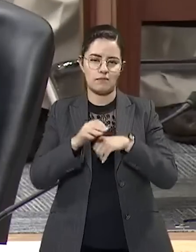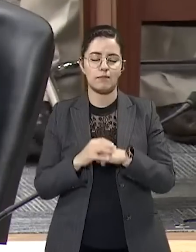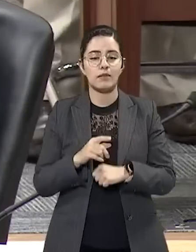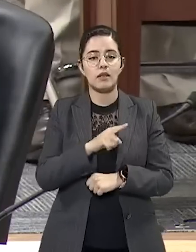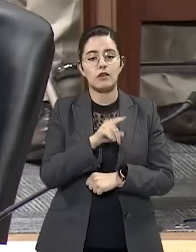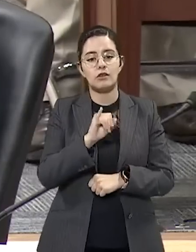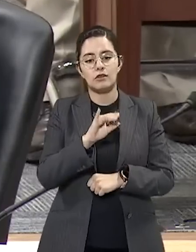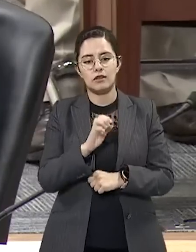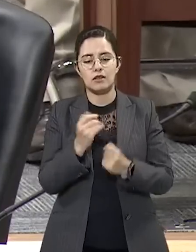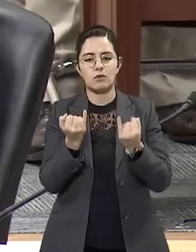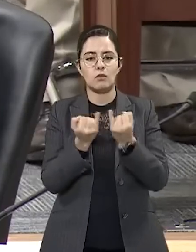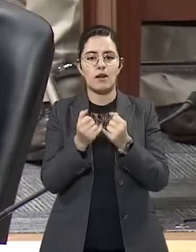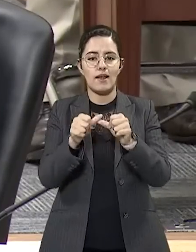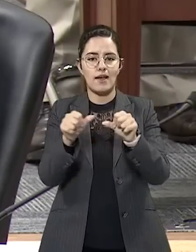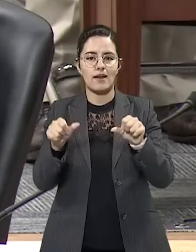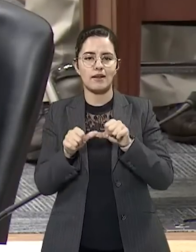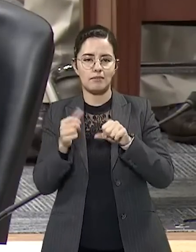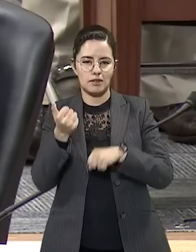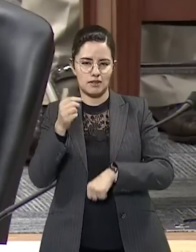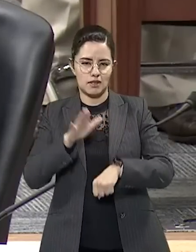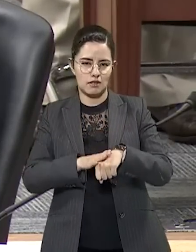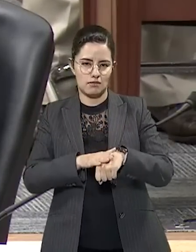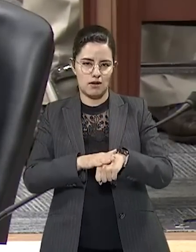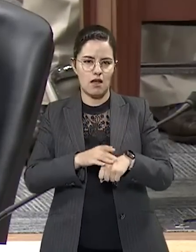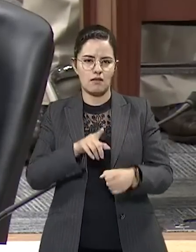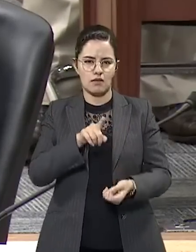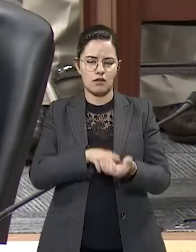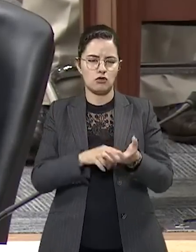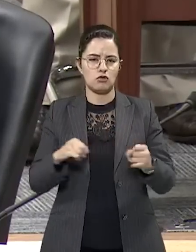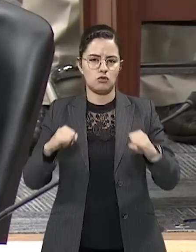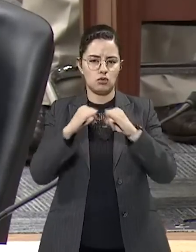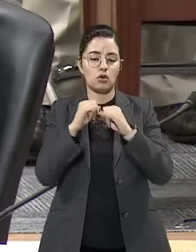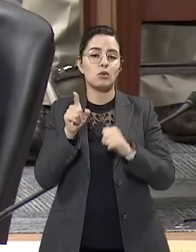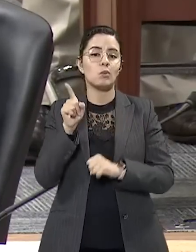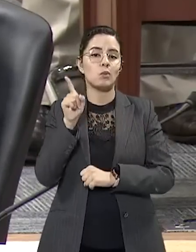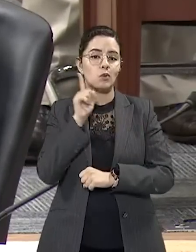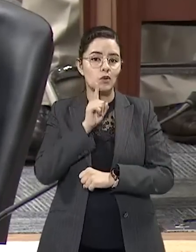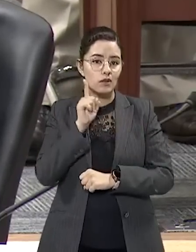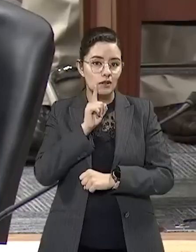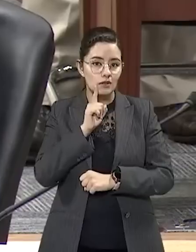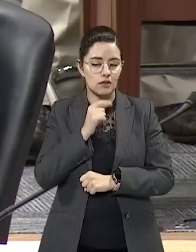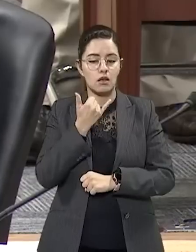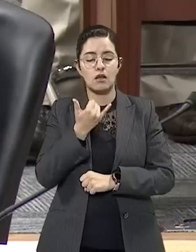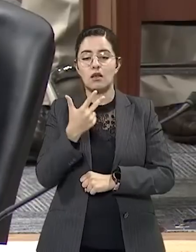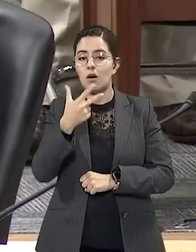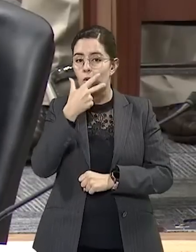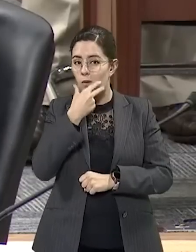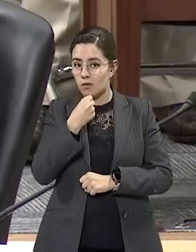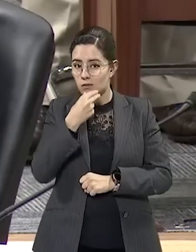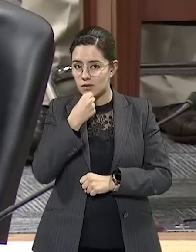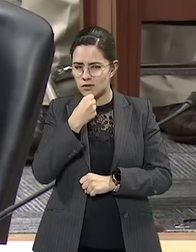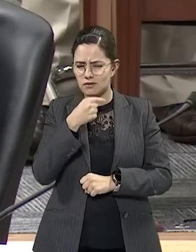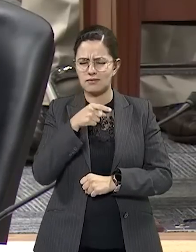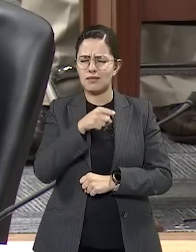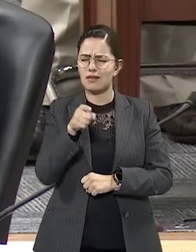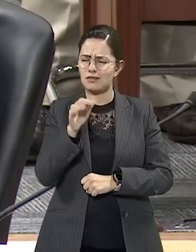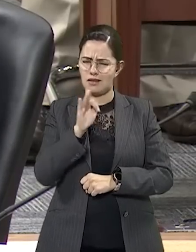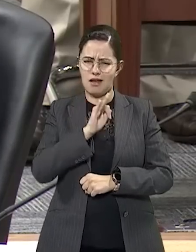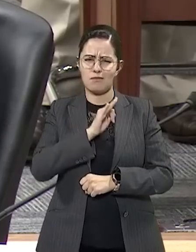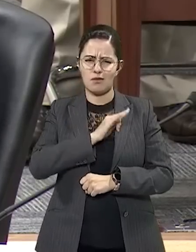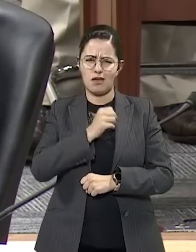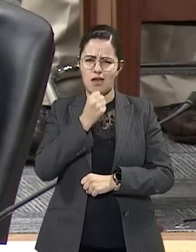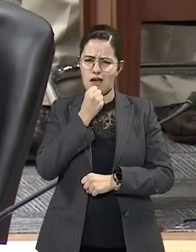luego la rana administrativa del propio instituto mujeres y hombres que cuentan con destrezas probadas